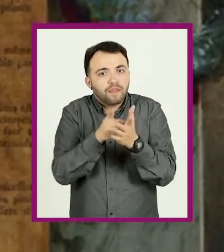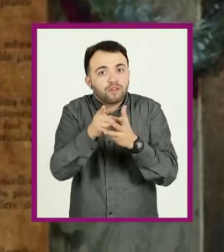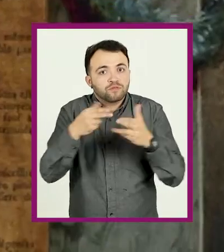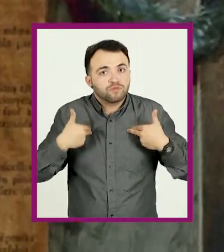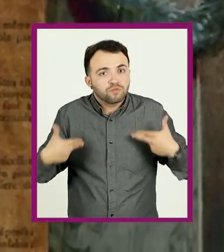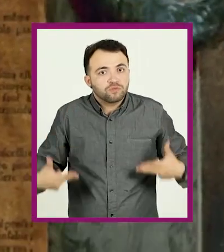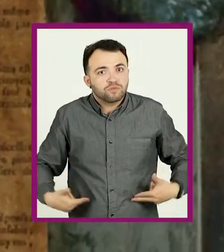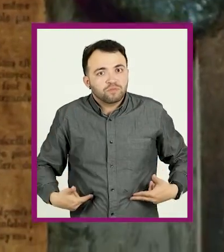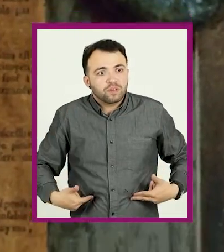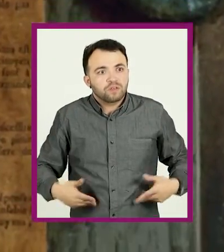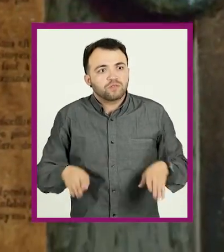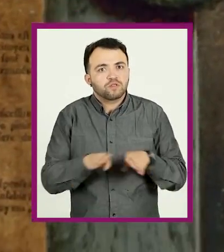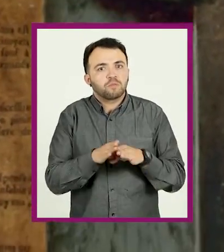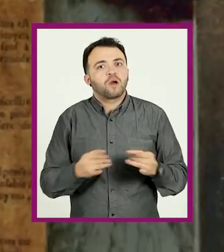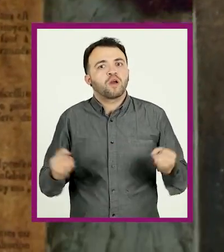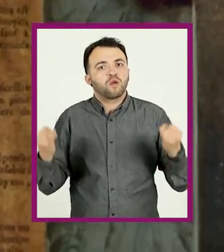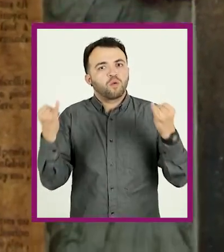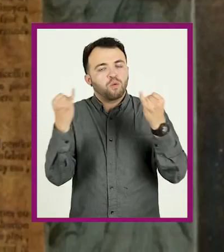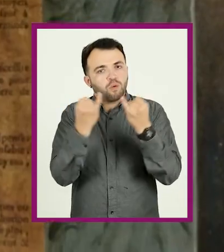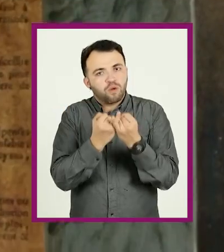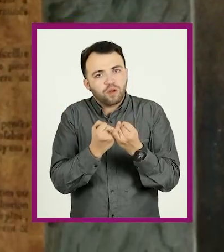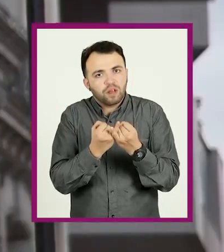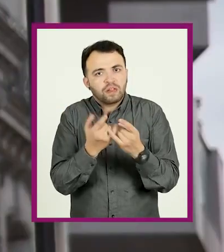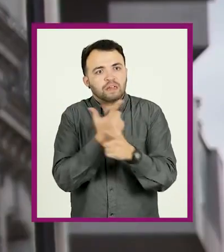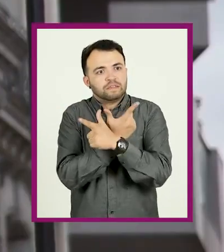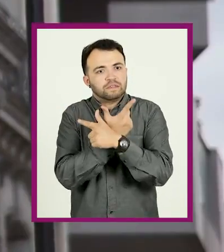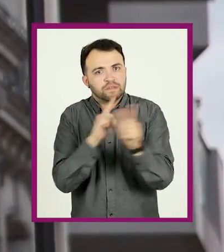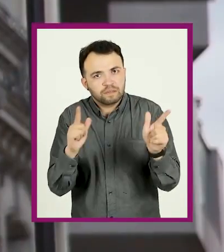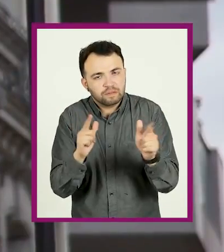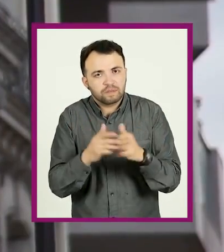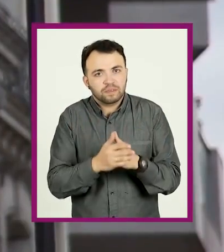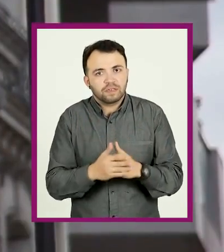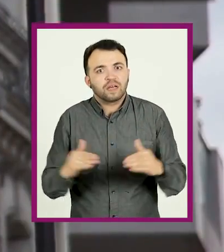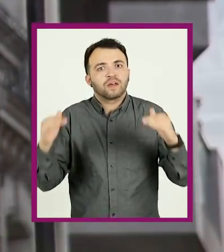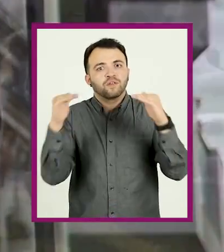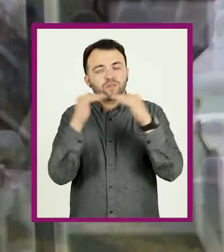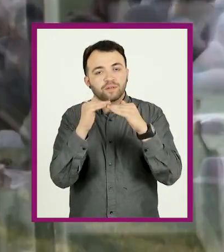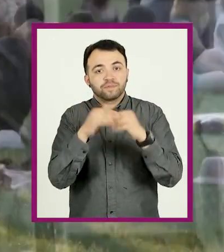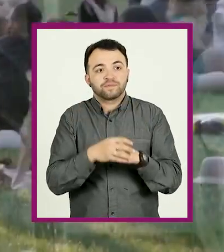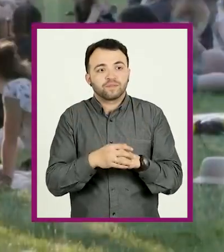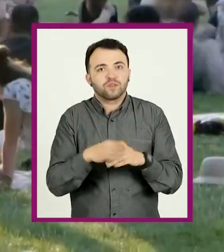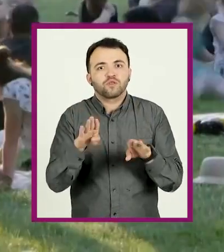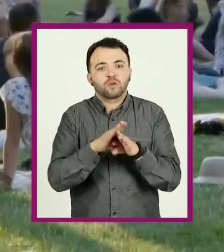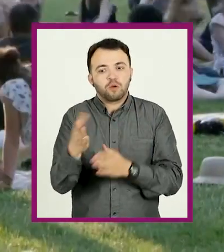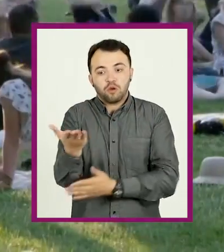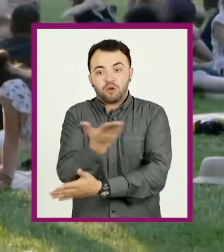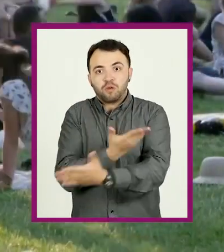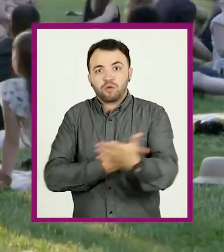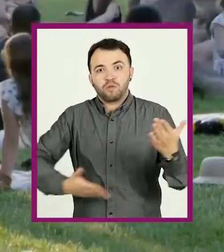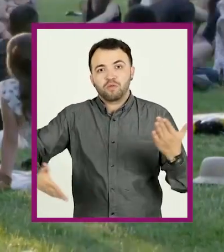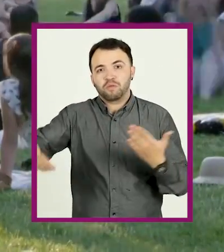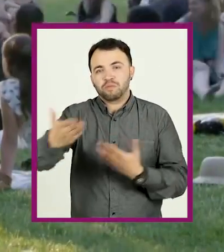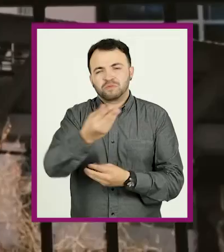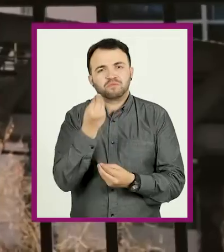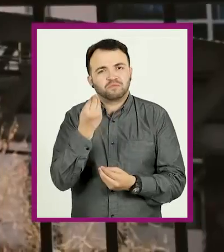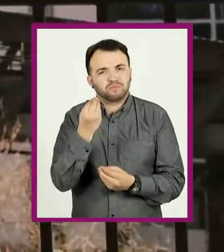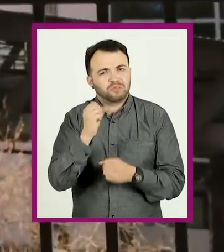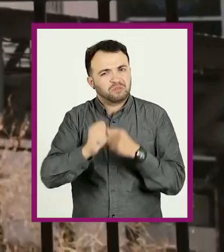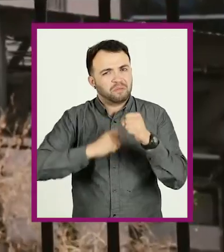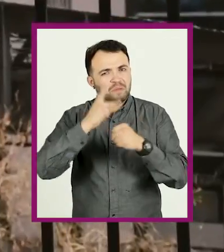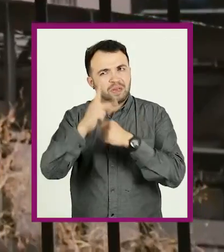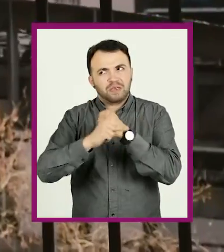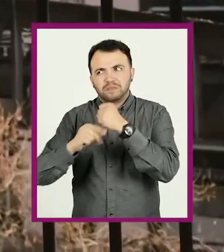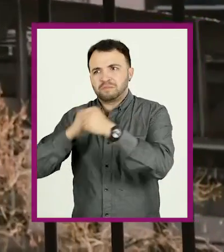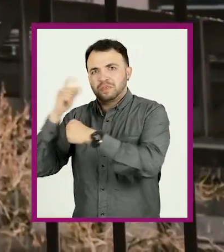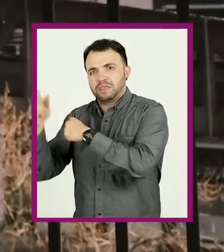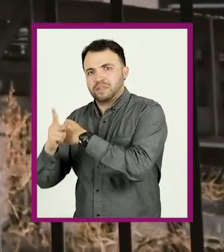rigen, la libertad, la igualdad y la fraternidad, son compartidos por decenas de países de todo el orbe, lo que la